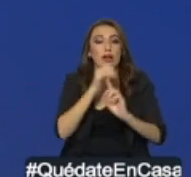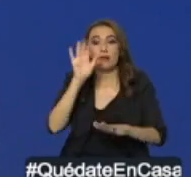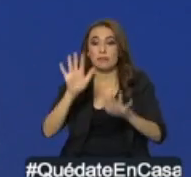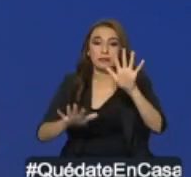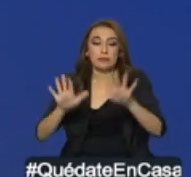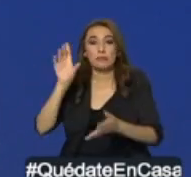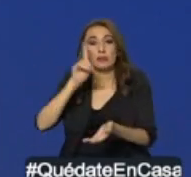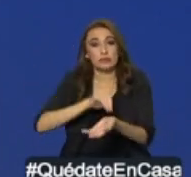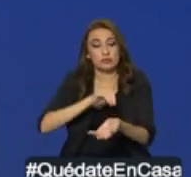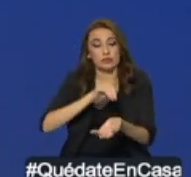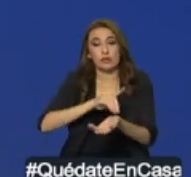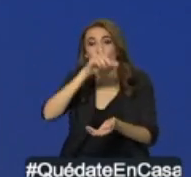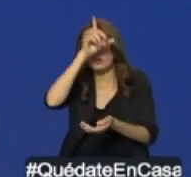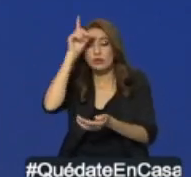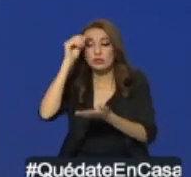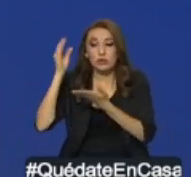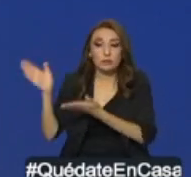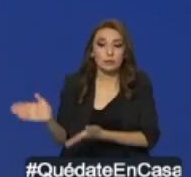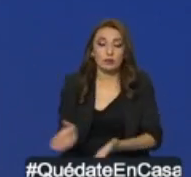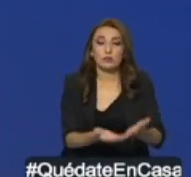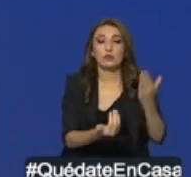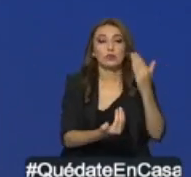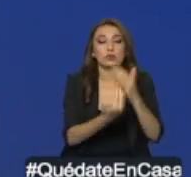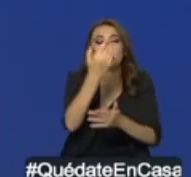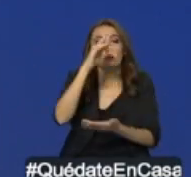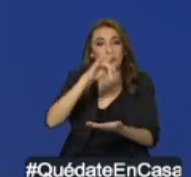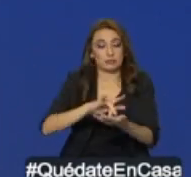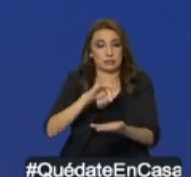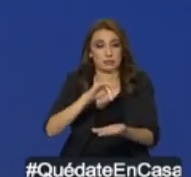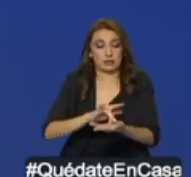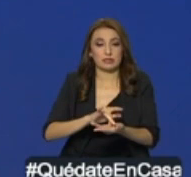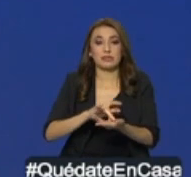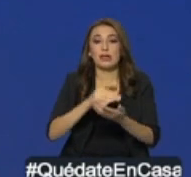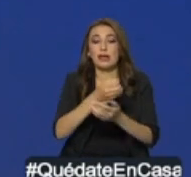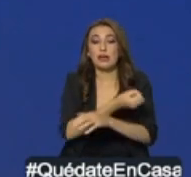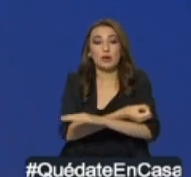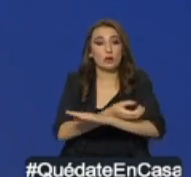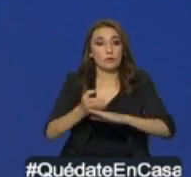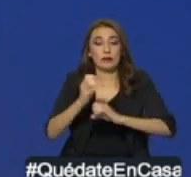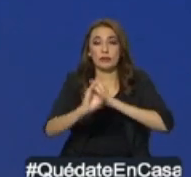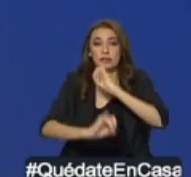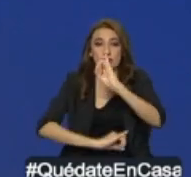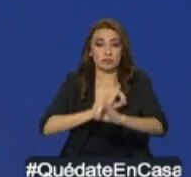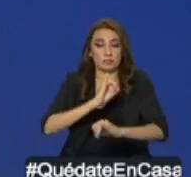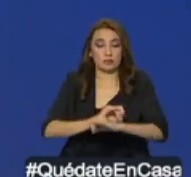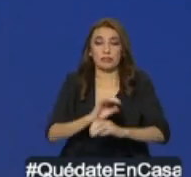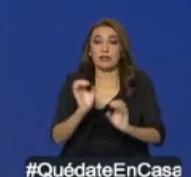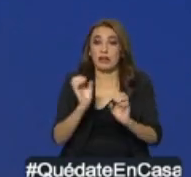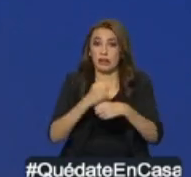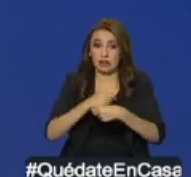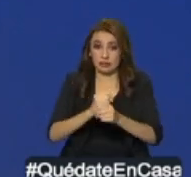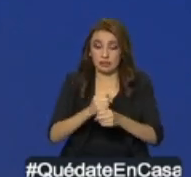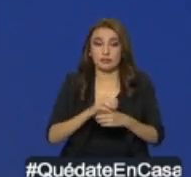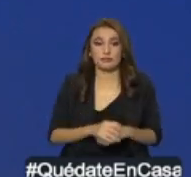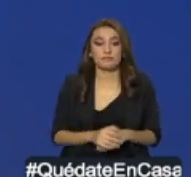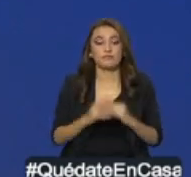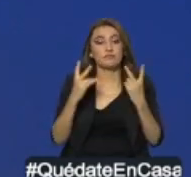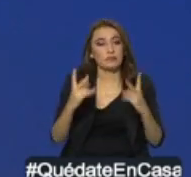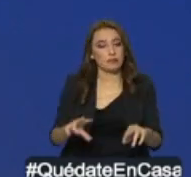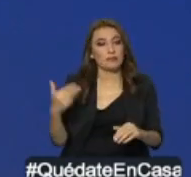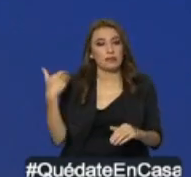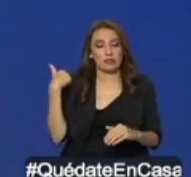médicos tengan acceso a los nuevos medicamentos y terapias recomendadas internacionalmente y que cuenten con sustento